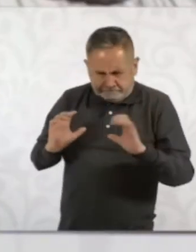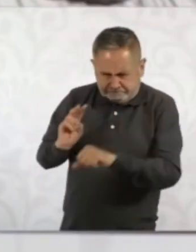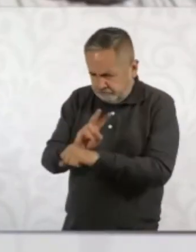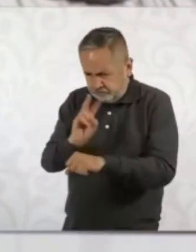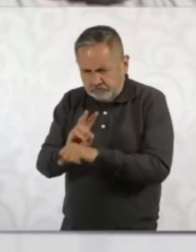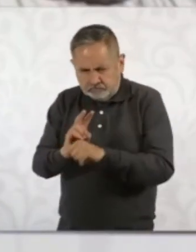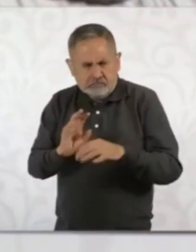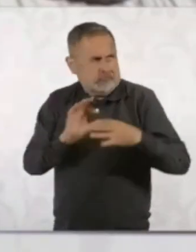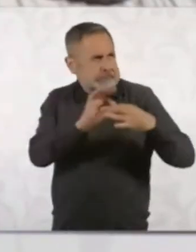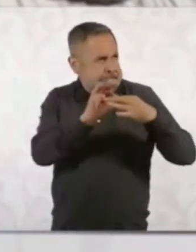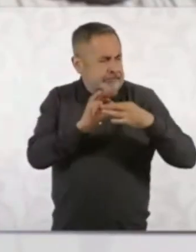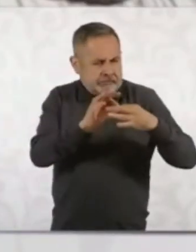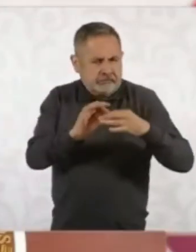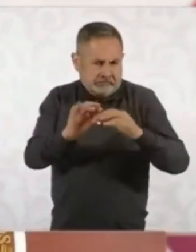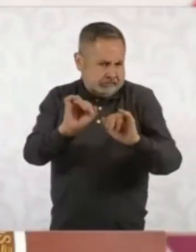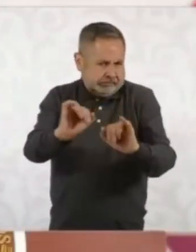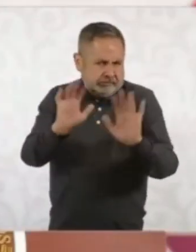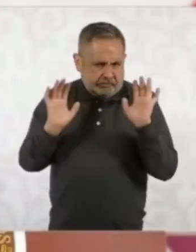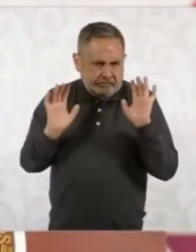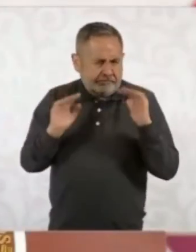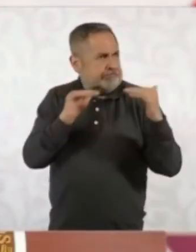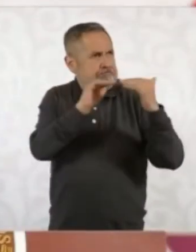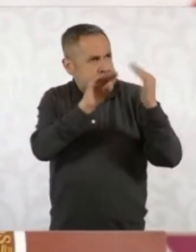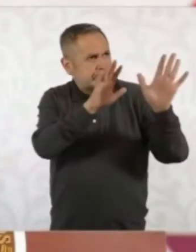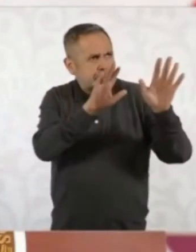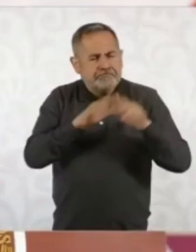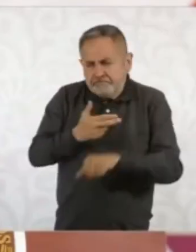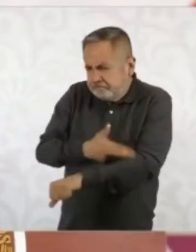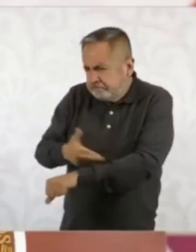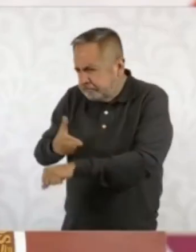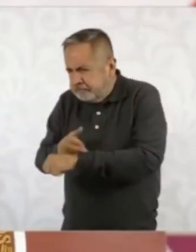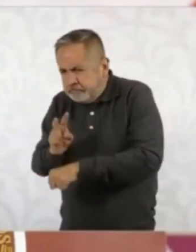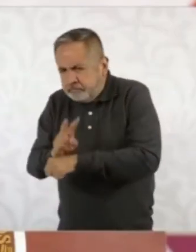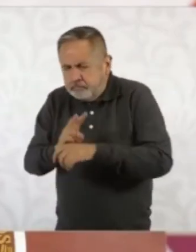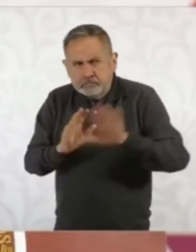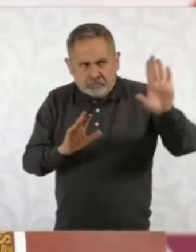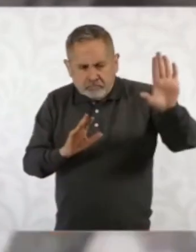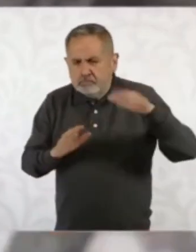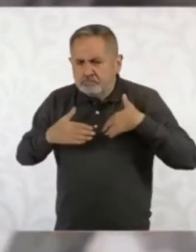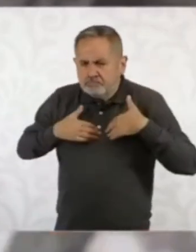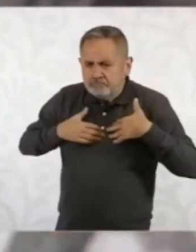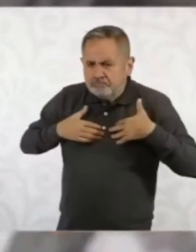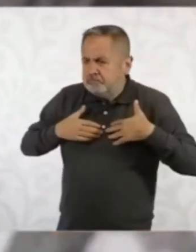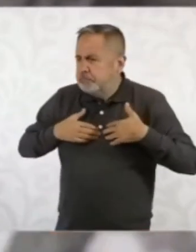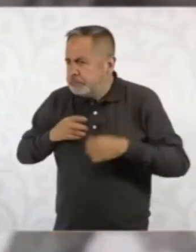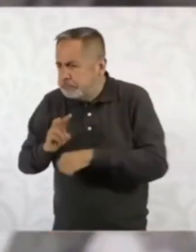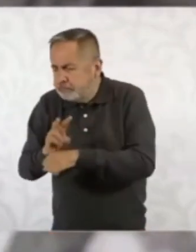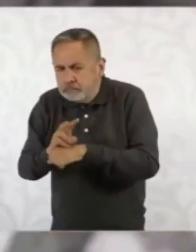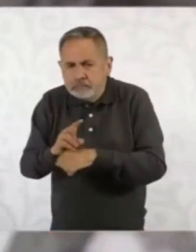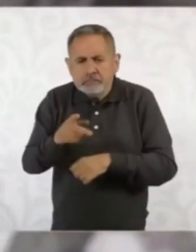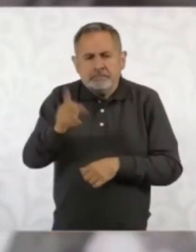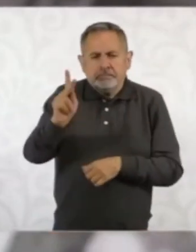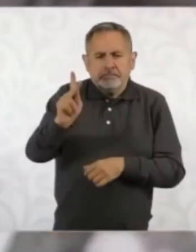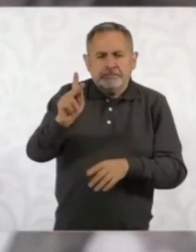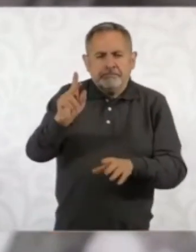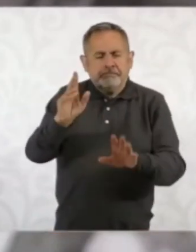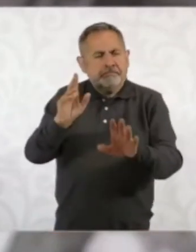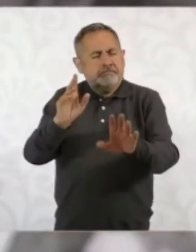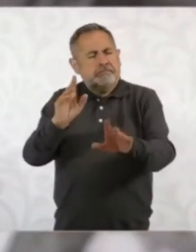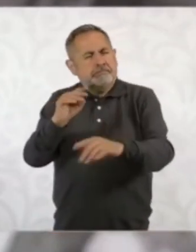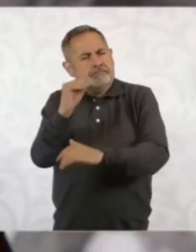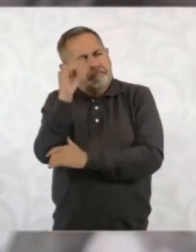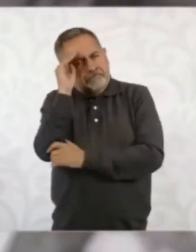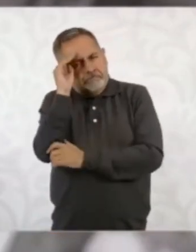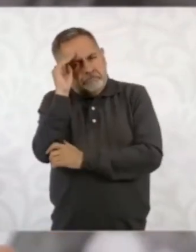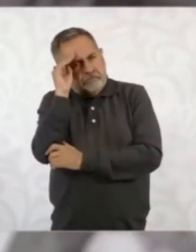colaborar con ello en el marco de nuestras soberanías. Sin embargo, también pensamos